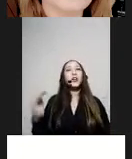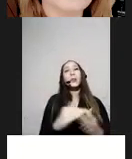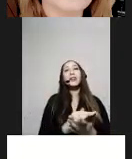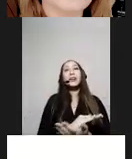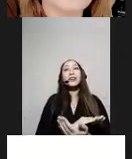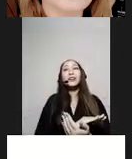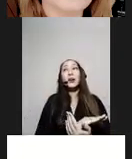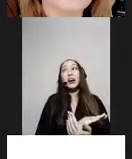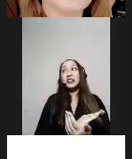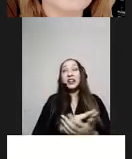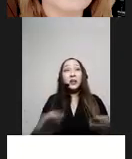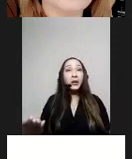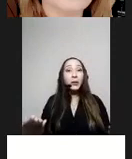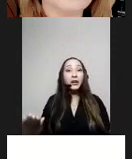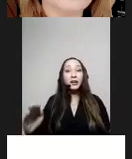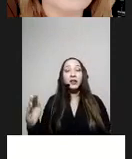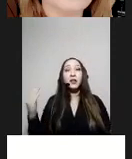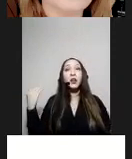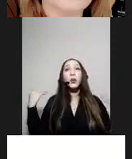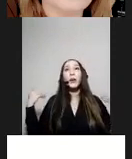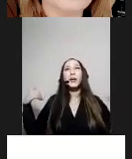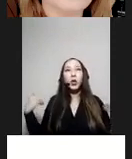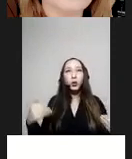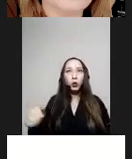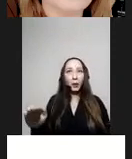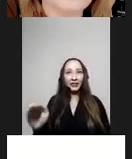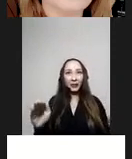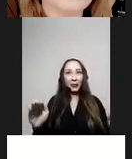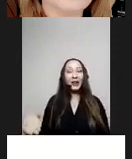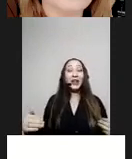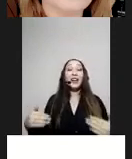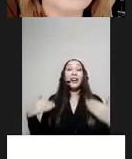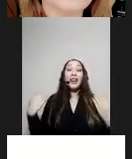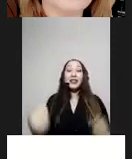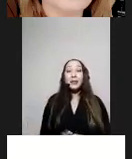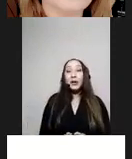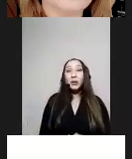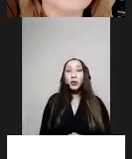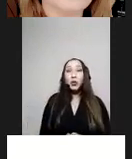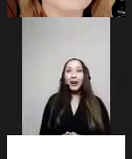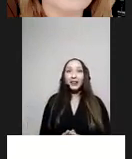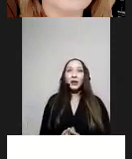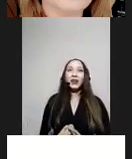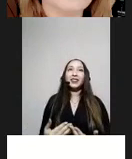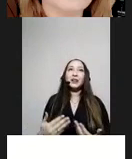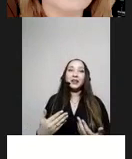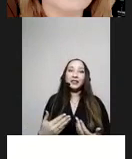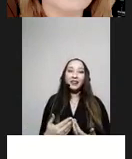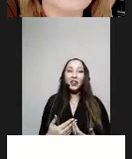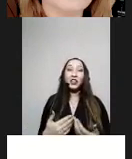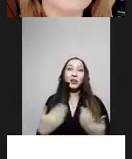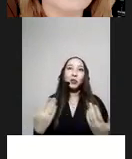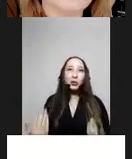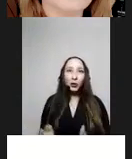camino no prestaron atención a nada de lo que había y iban como en piloto automático. Ese piloto automático generalmente